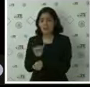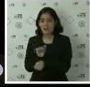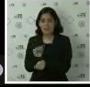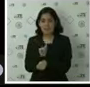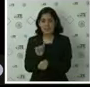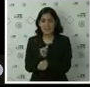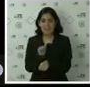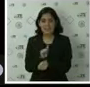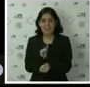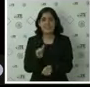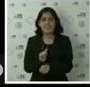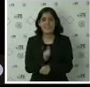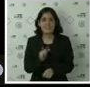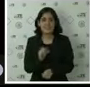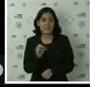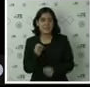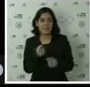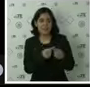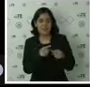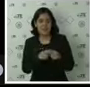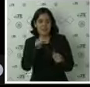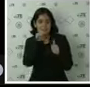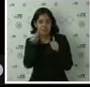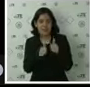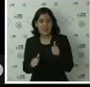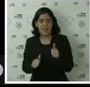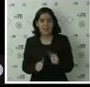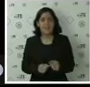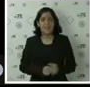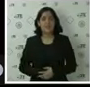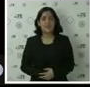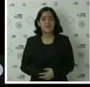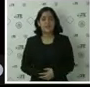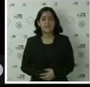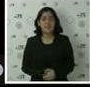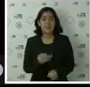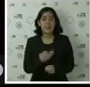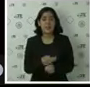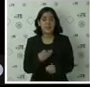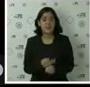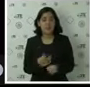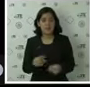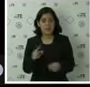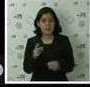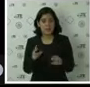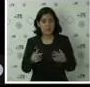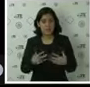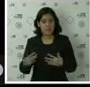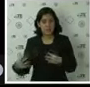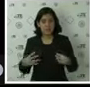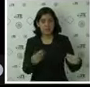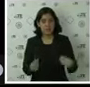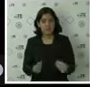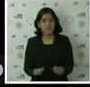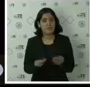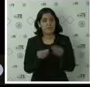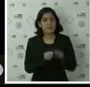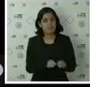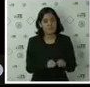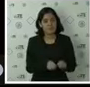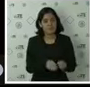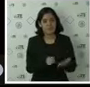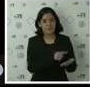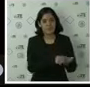practica natación, pero debido a la contingencia sanitaria suspendió esta actividad. De este conversatorio, del que desde luego es muy